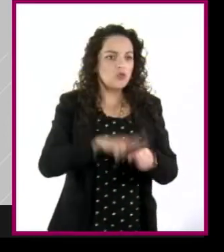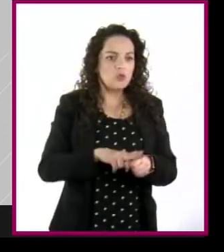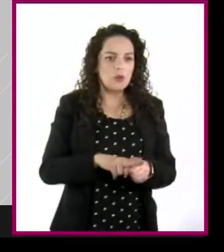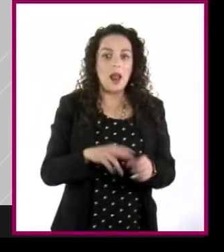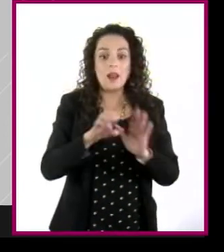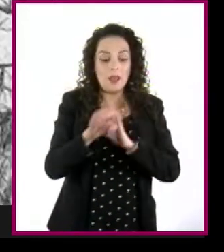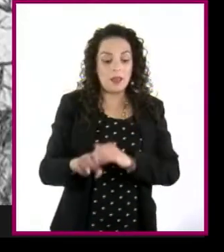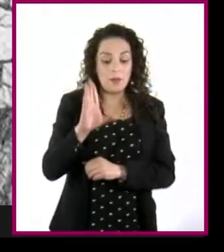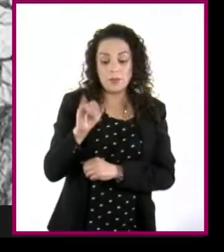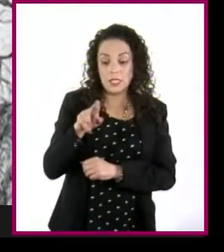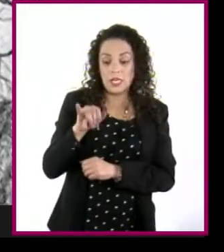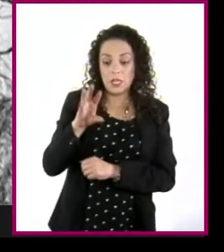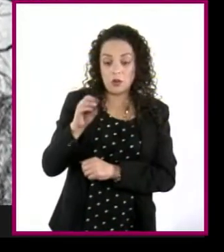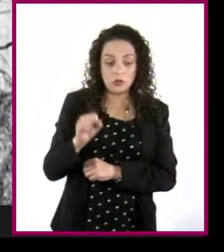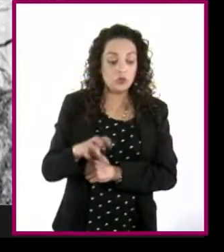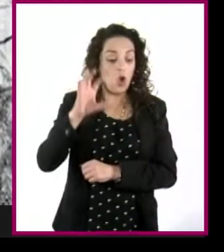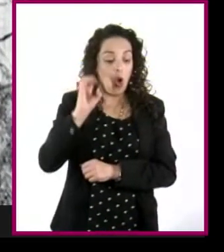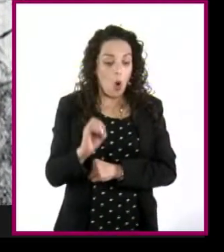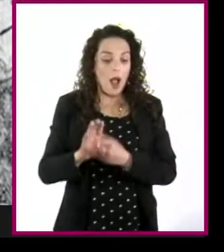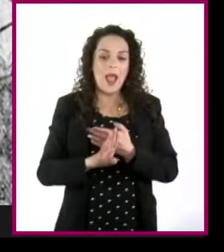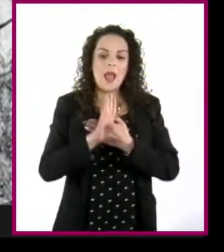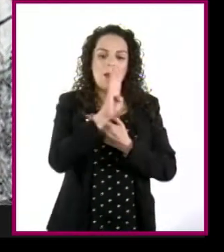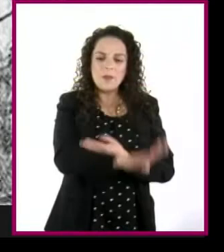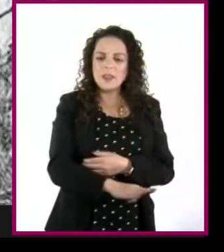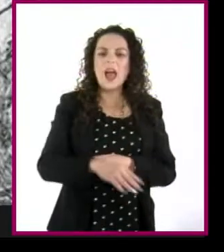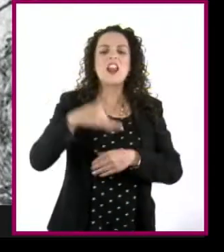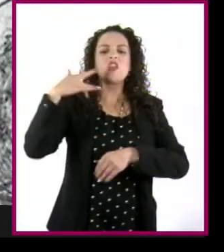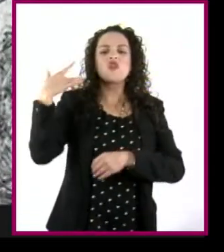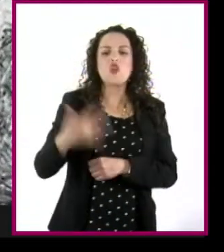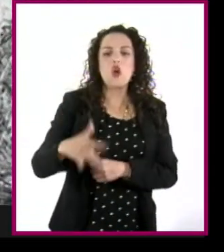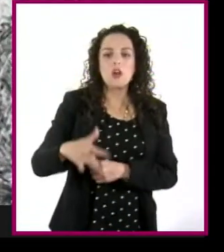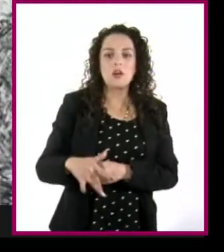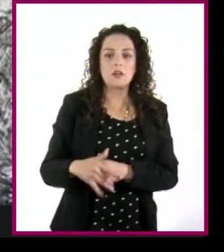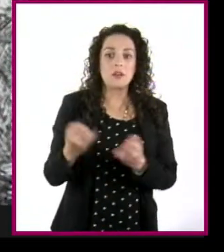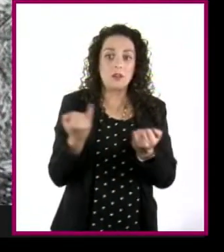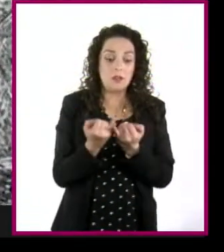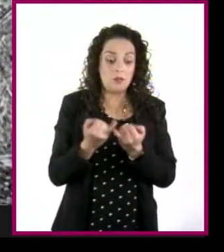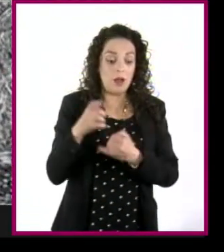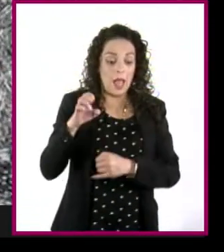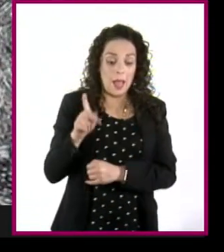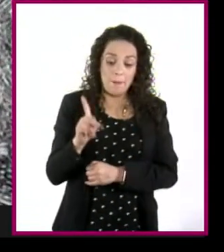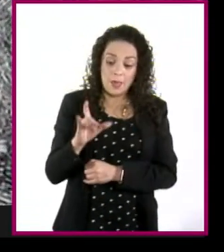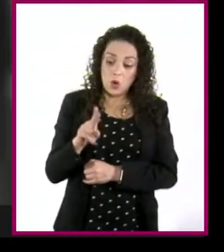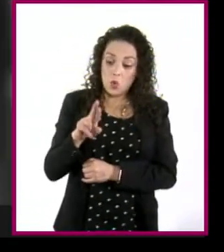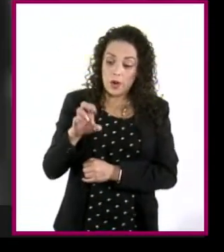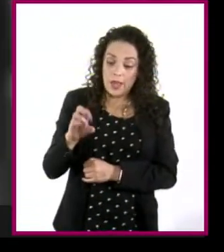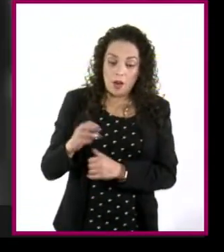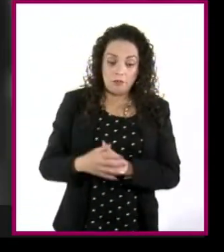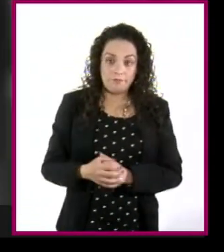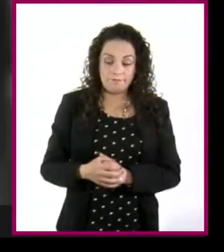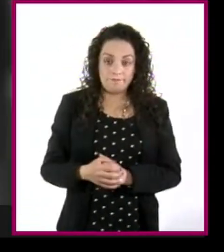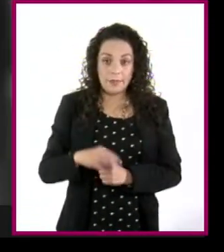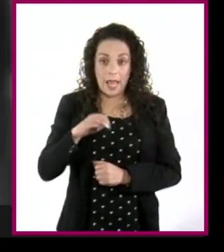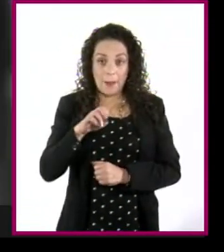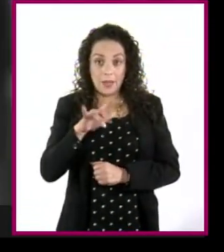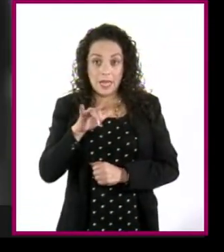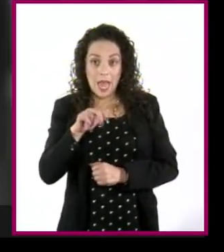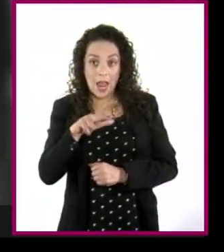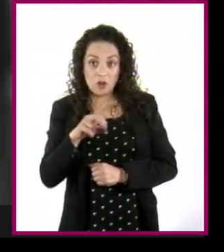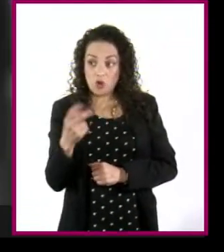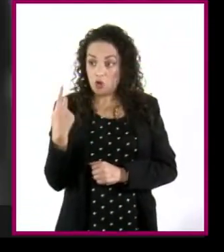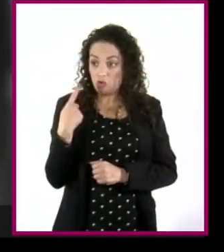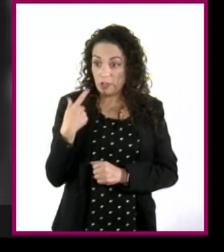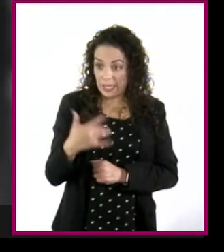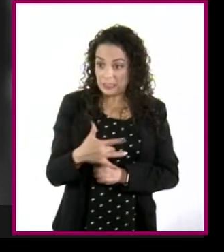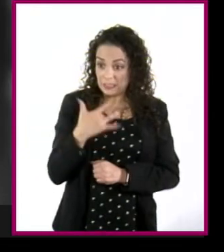cínicos, o evitar todo dolor posible. como los epicúreos. Ni Emiliano ni yo nos sentimos